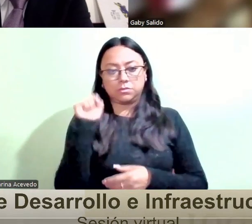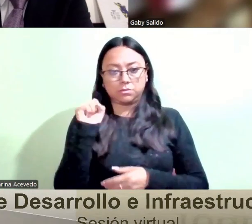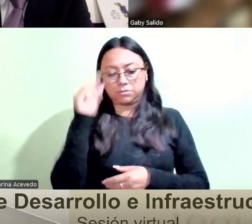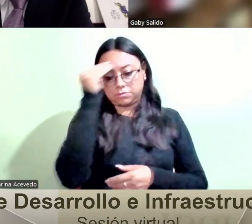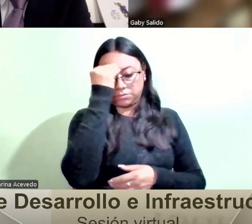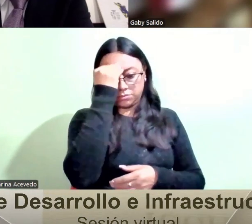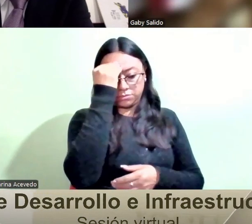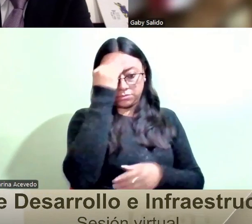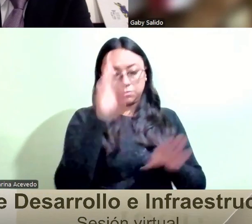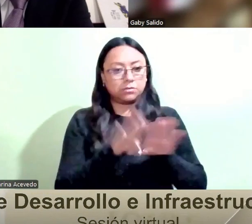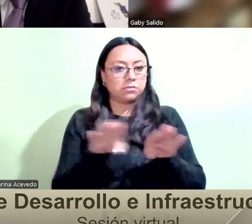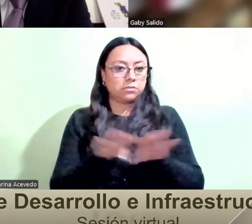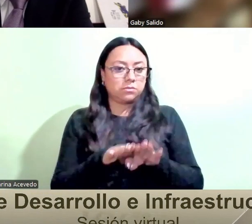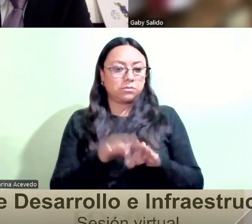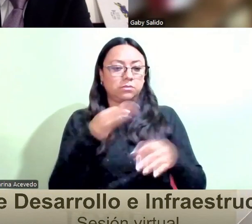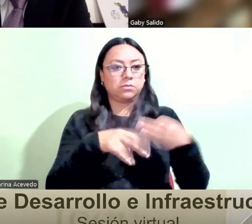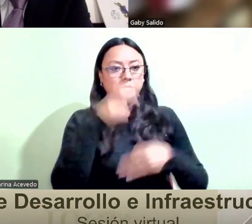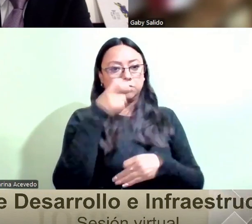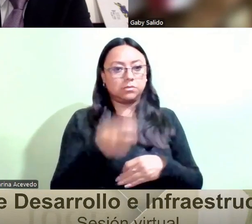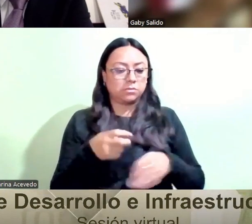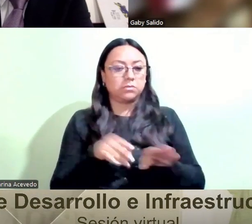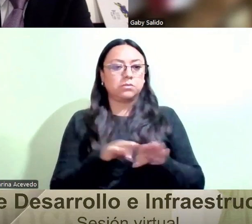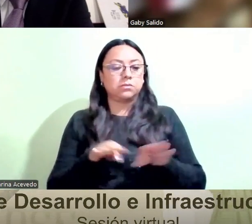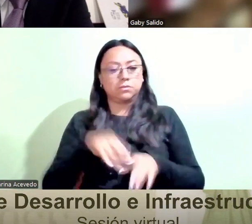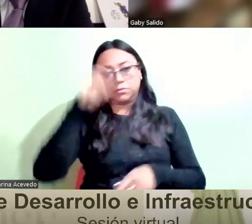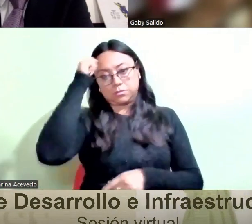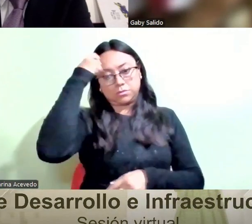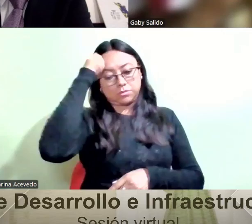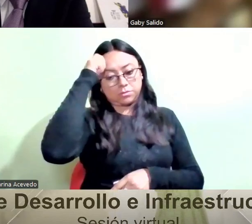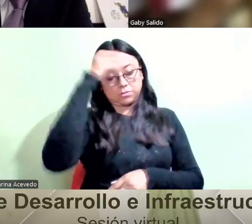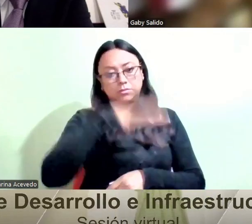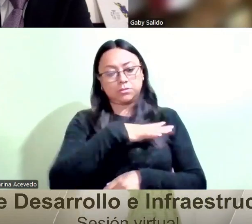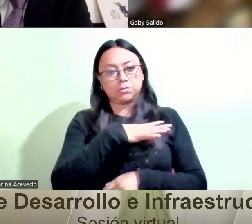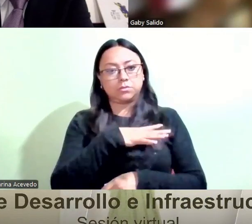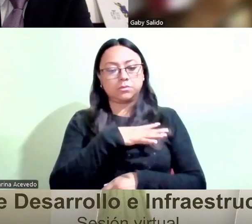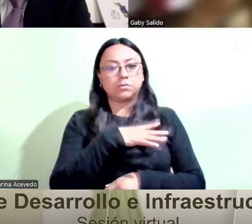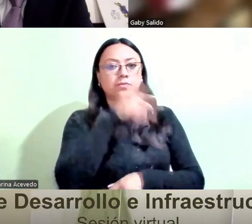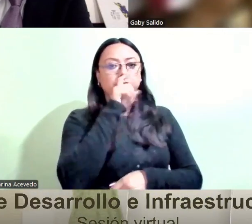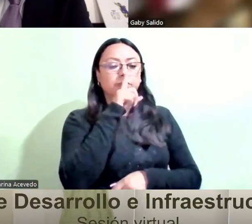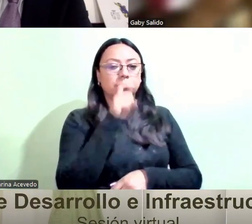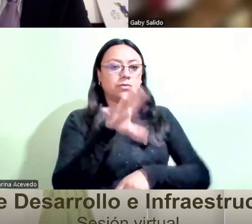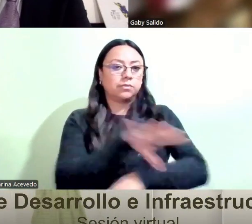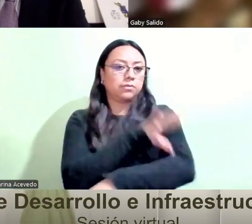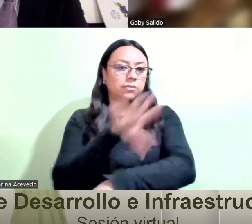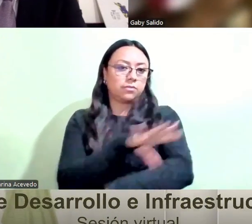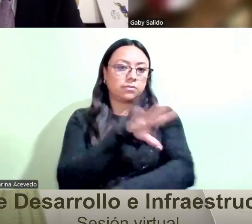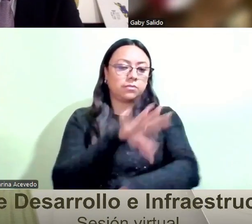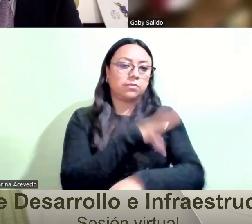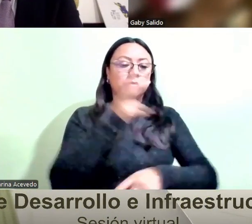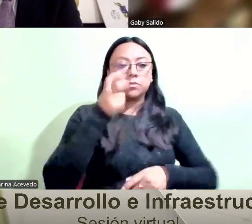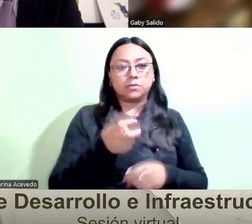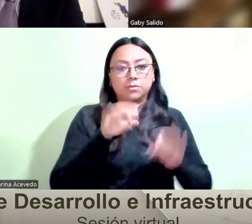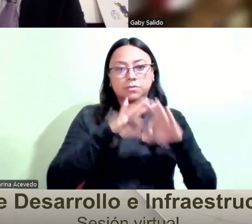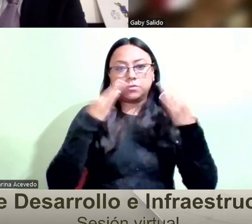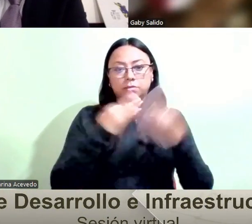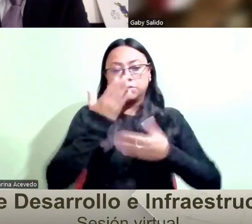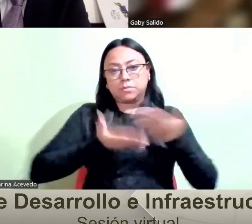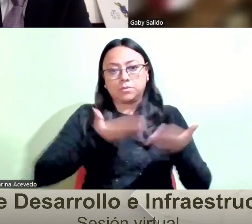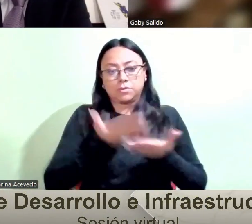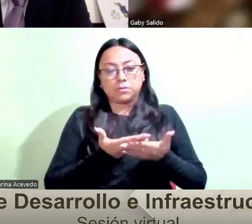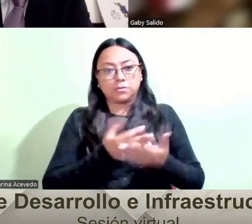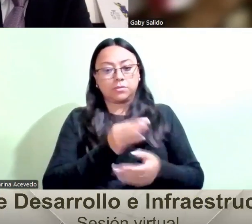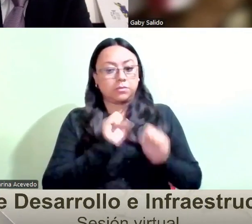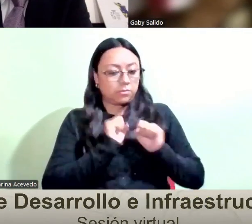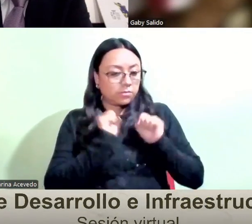vial o la insuficiencia de dotación de servicios de drenaje de agua y electricidad. En ese sentido, la propuesta no garantiza cumplir con